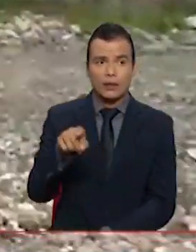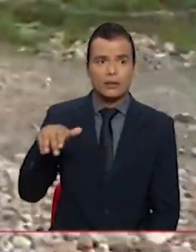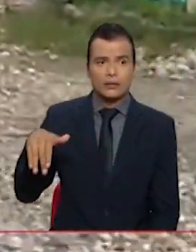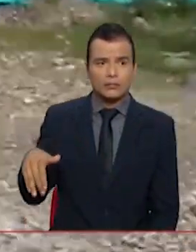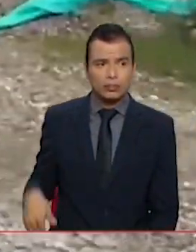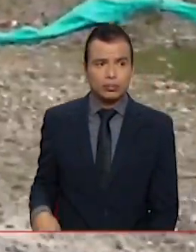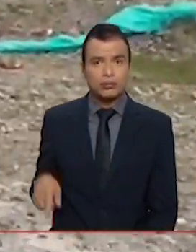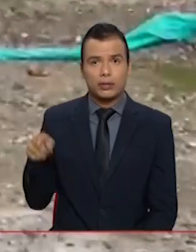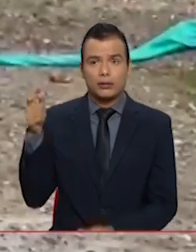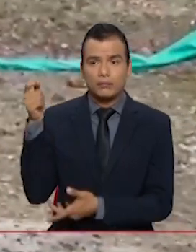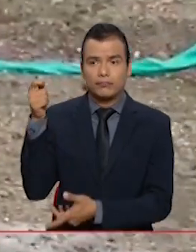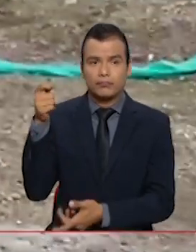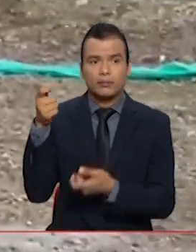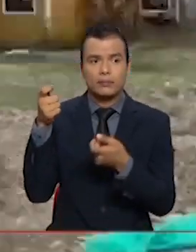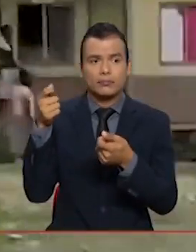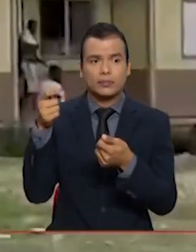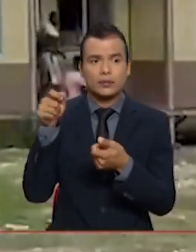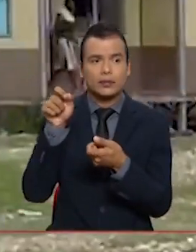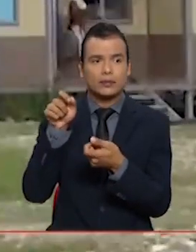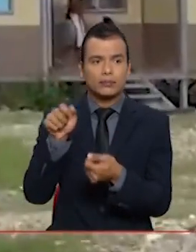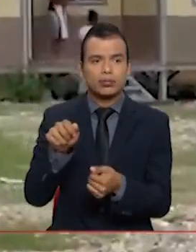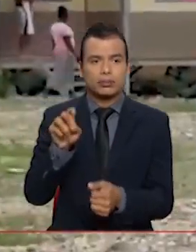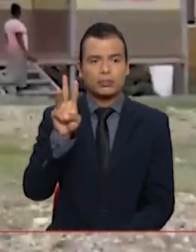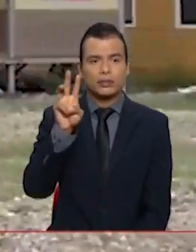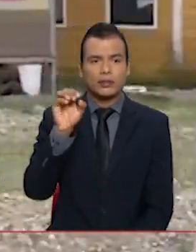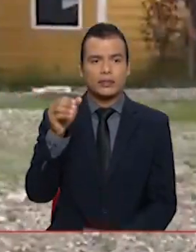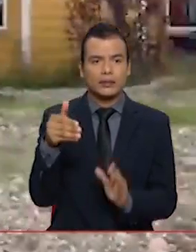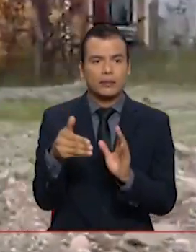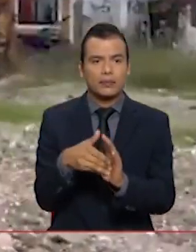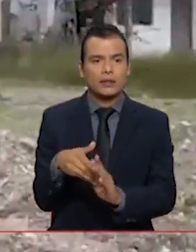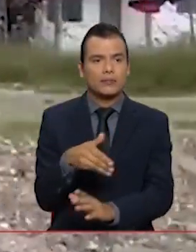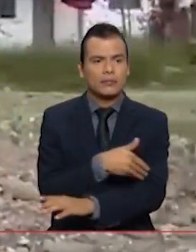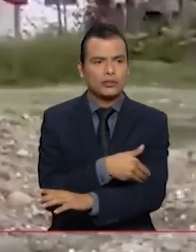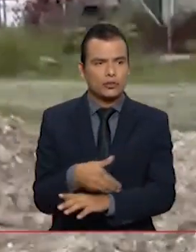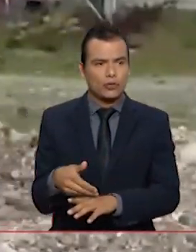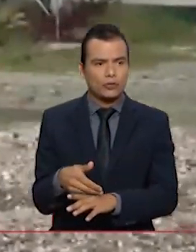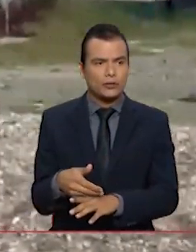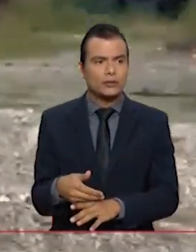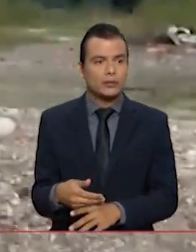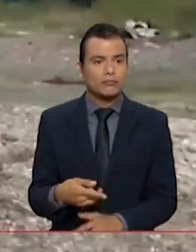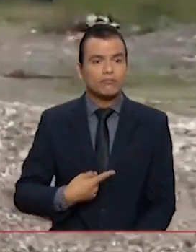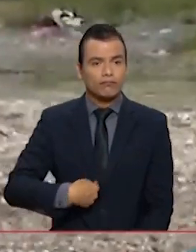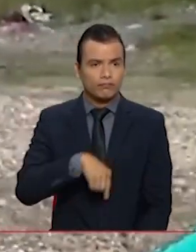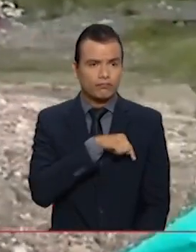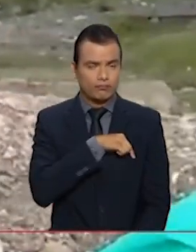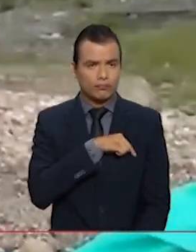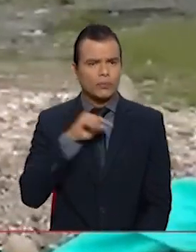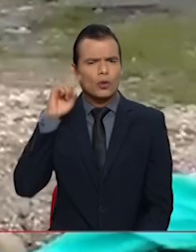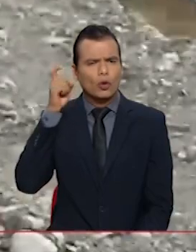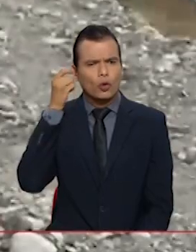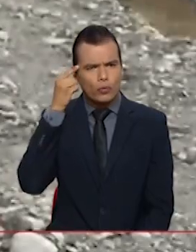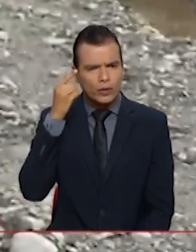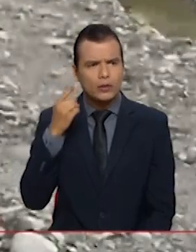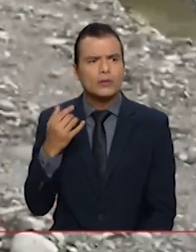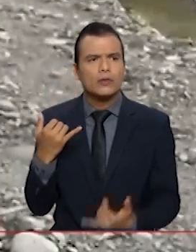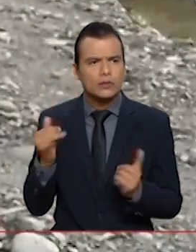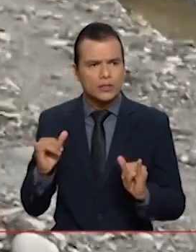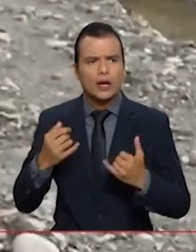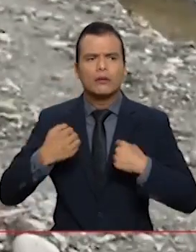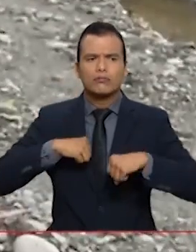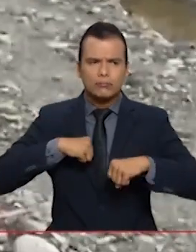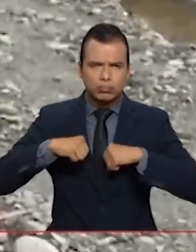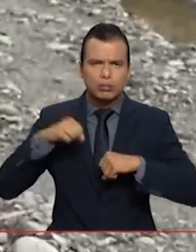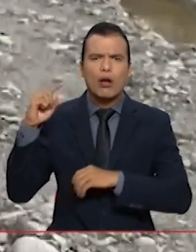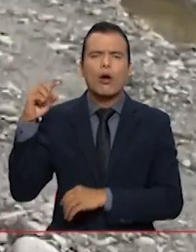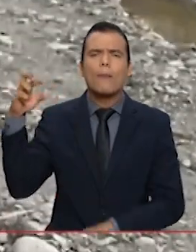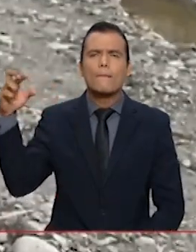cuya inversión es de 30 mil millones de pesos. Nosotros como Ministerio Público interpusimos unas acciones populares que en